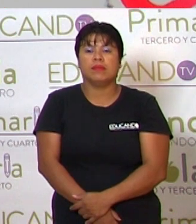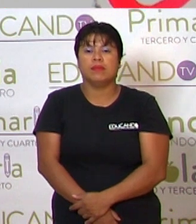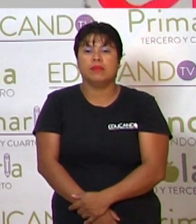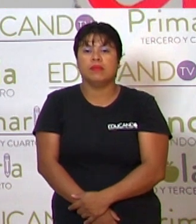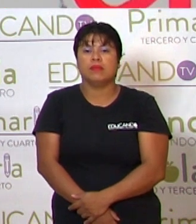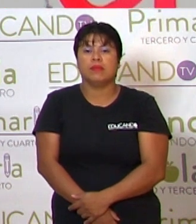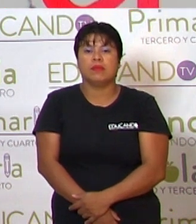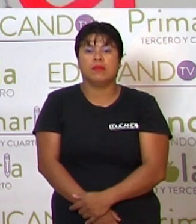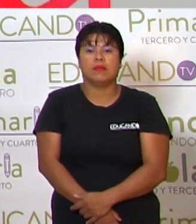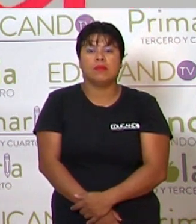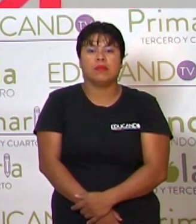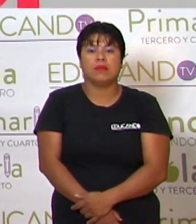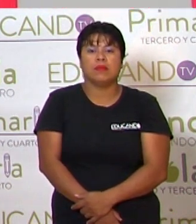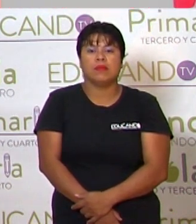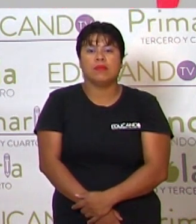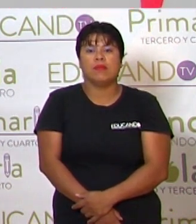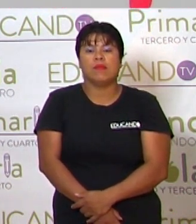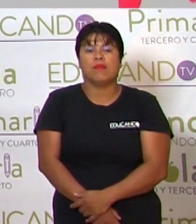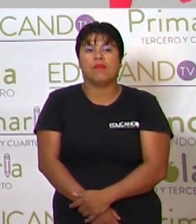bien,